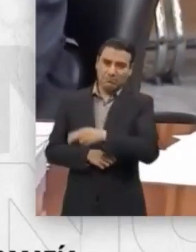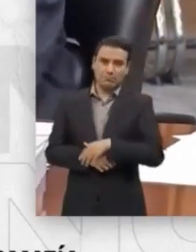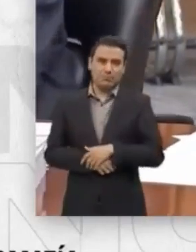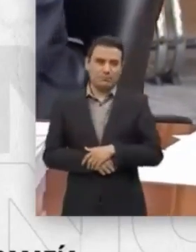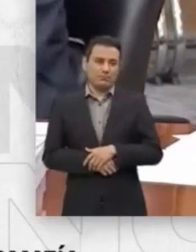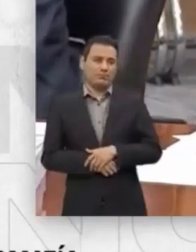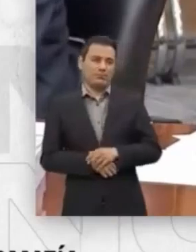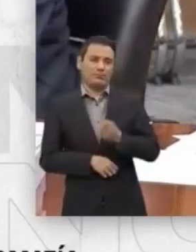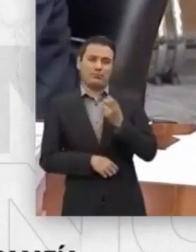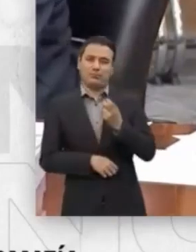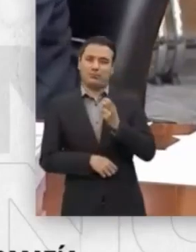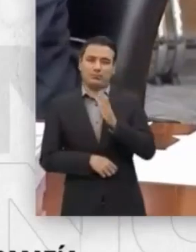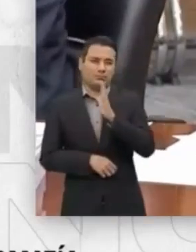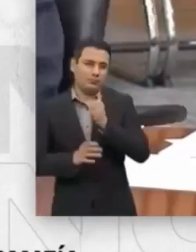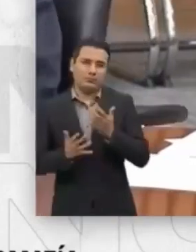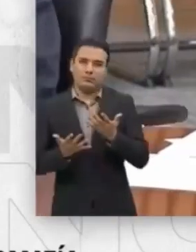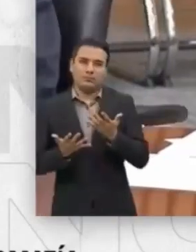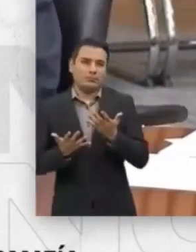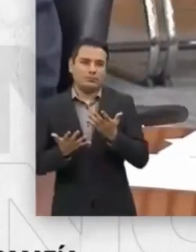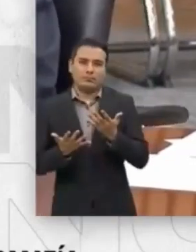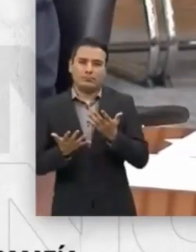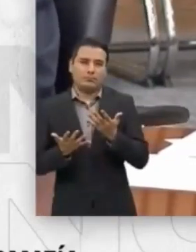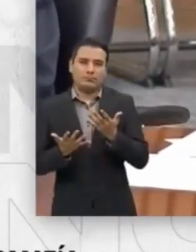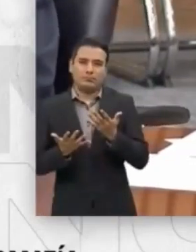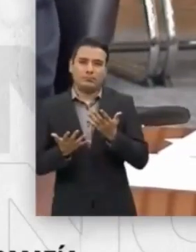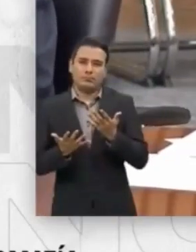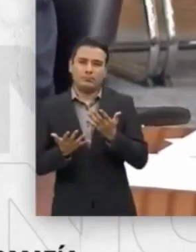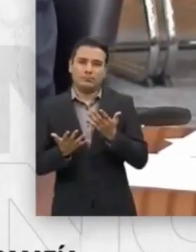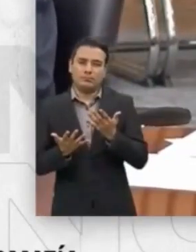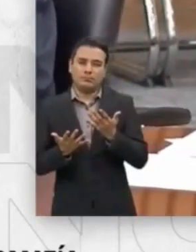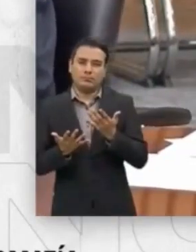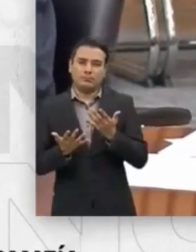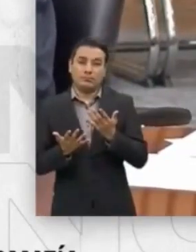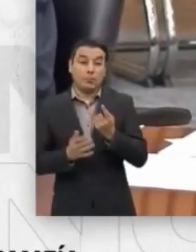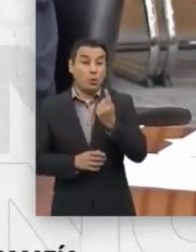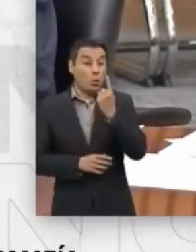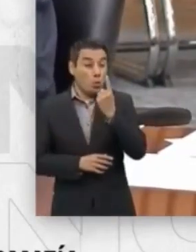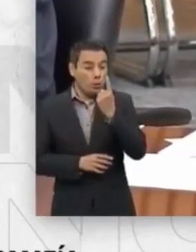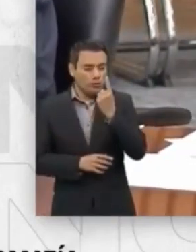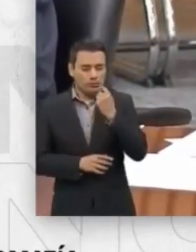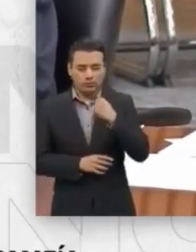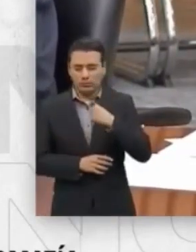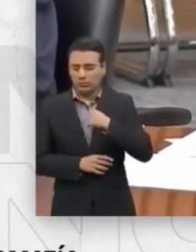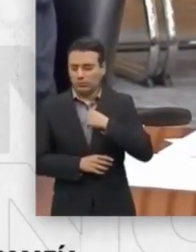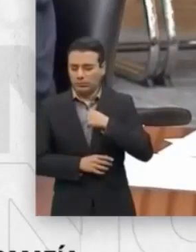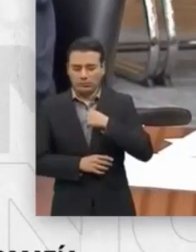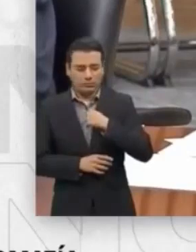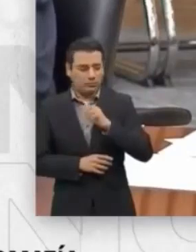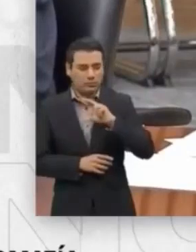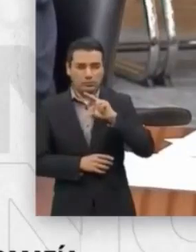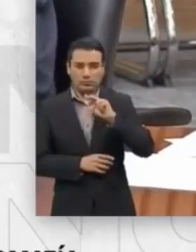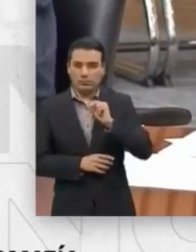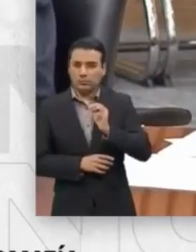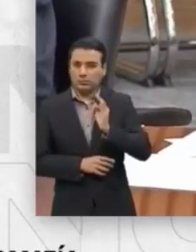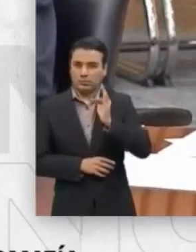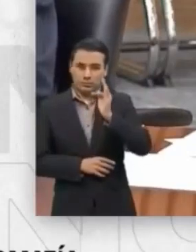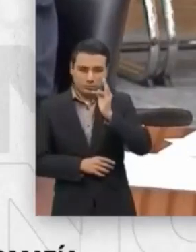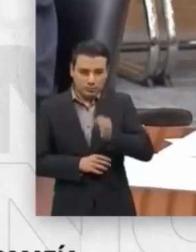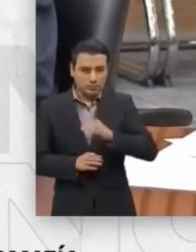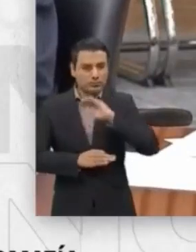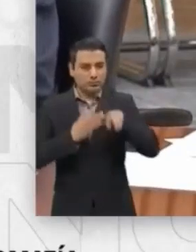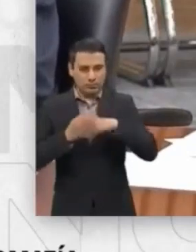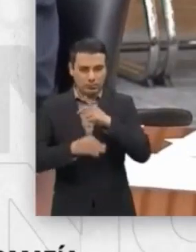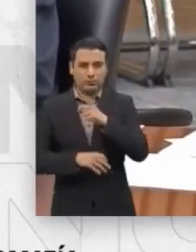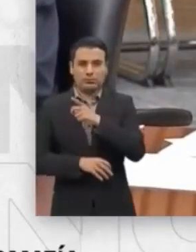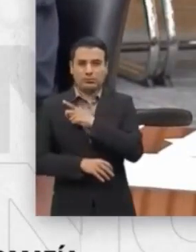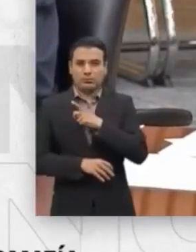absolutamente inaceptable. Lo que es todavía más inaceptable, y debería ser rechazado también por todas y todos, es